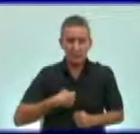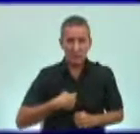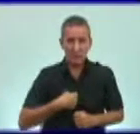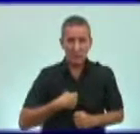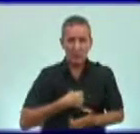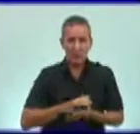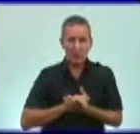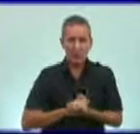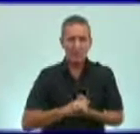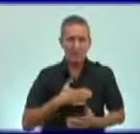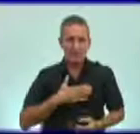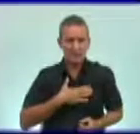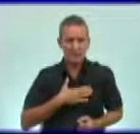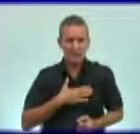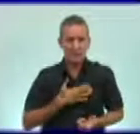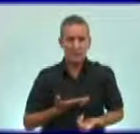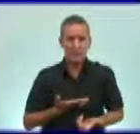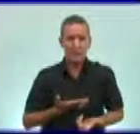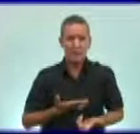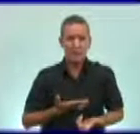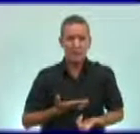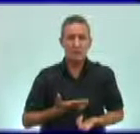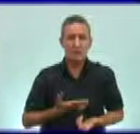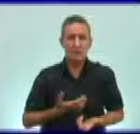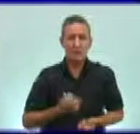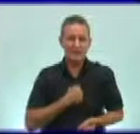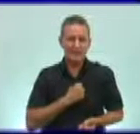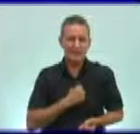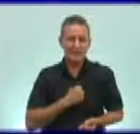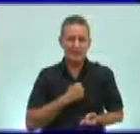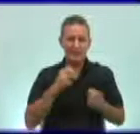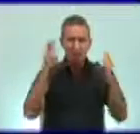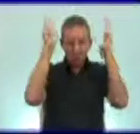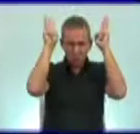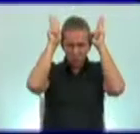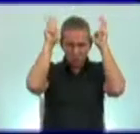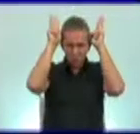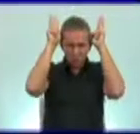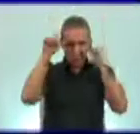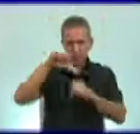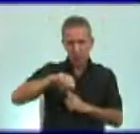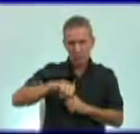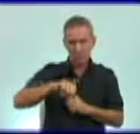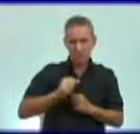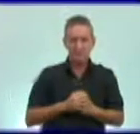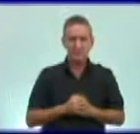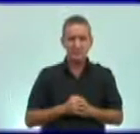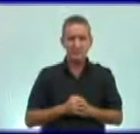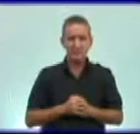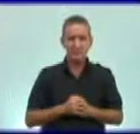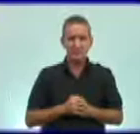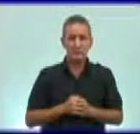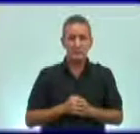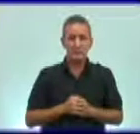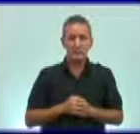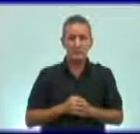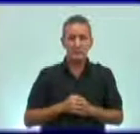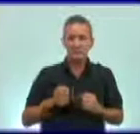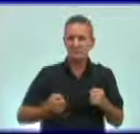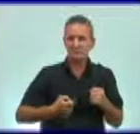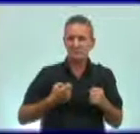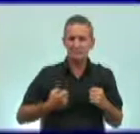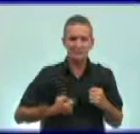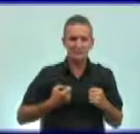amigos de pretender una corona de ignominia. Fíjense, terribles son las guerras de